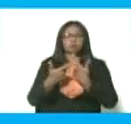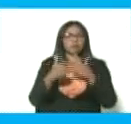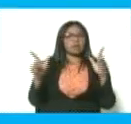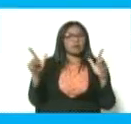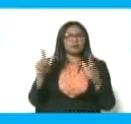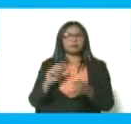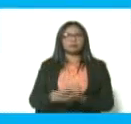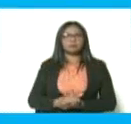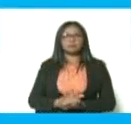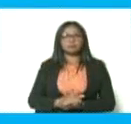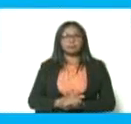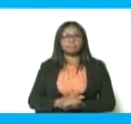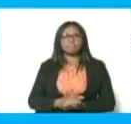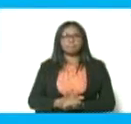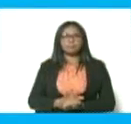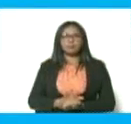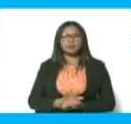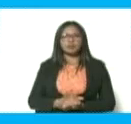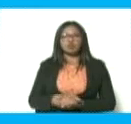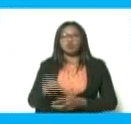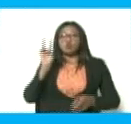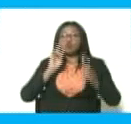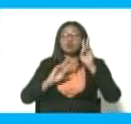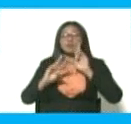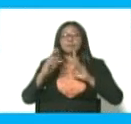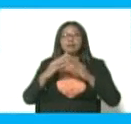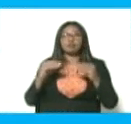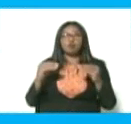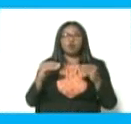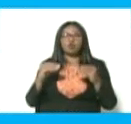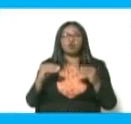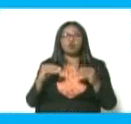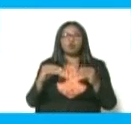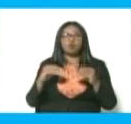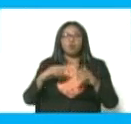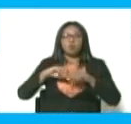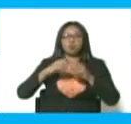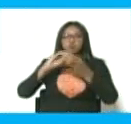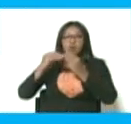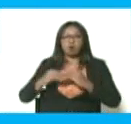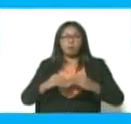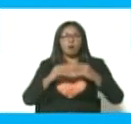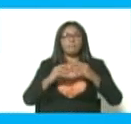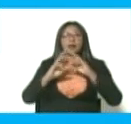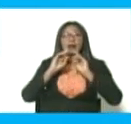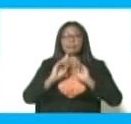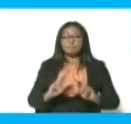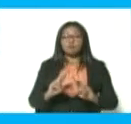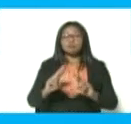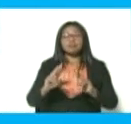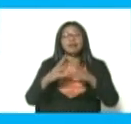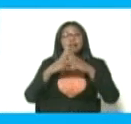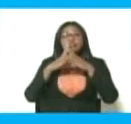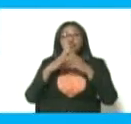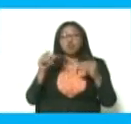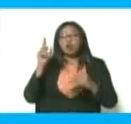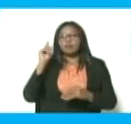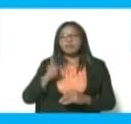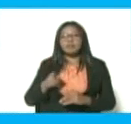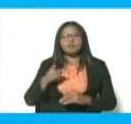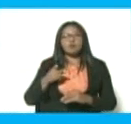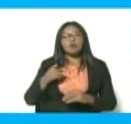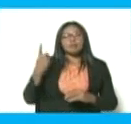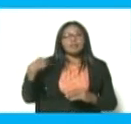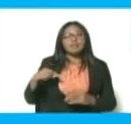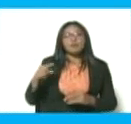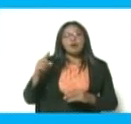que limpien los cañones de nuestros fusiles para contestarla en el plano que tengamos que contestarla si